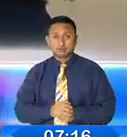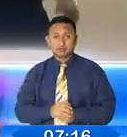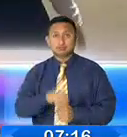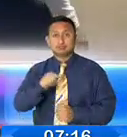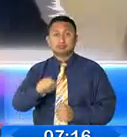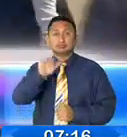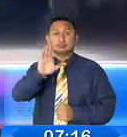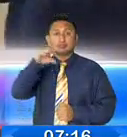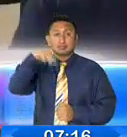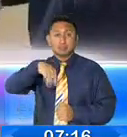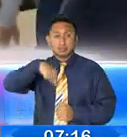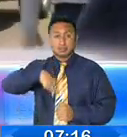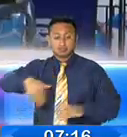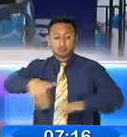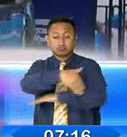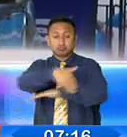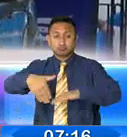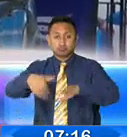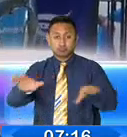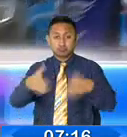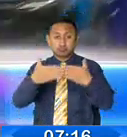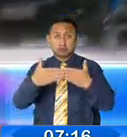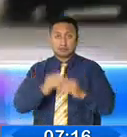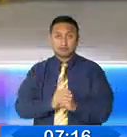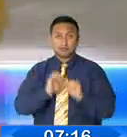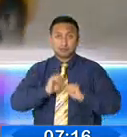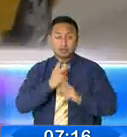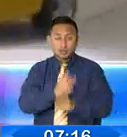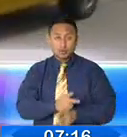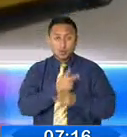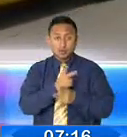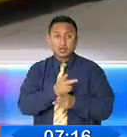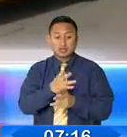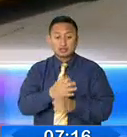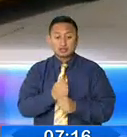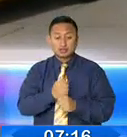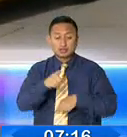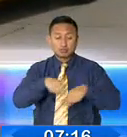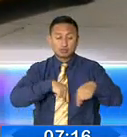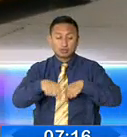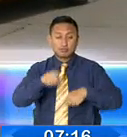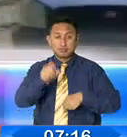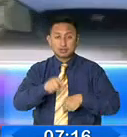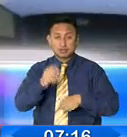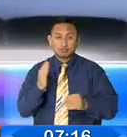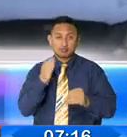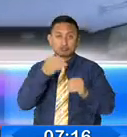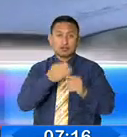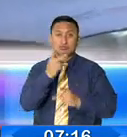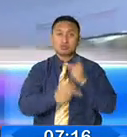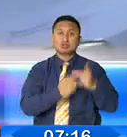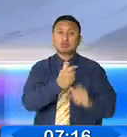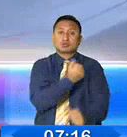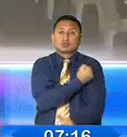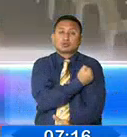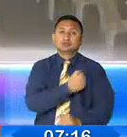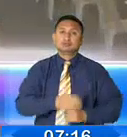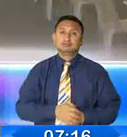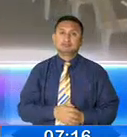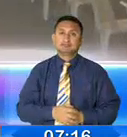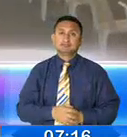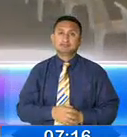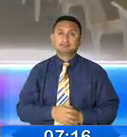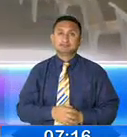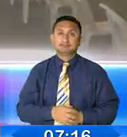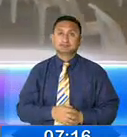cierre de calles aledañas a estos puntos para precautelar la seguridad vial de los asistentes al proceso de vacunación. Solamente este acceso